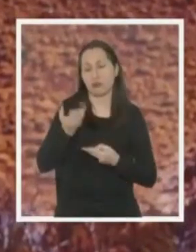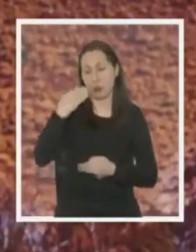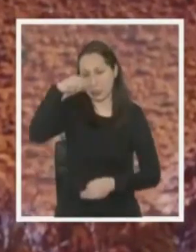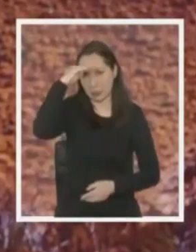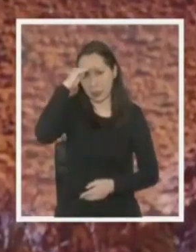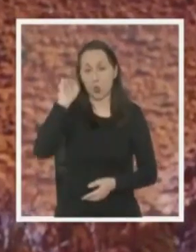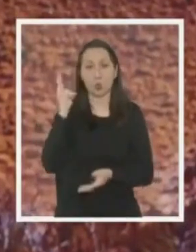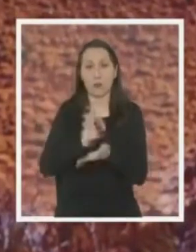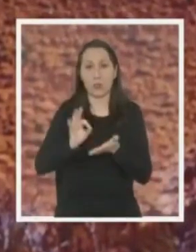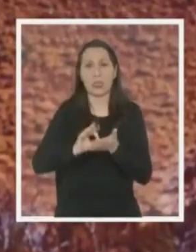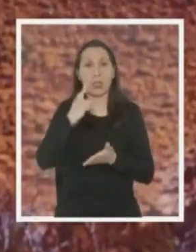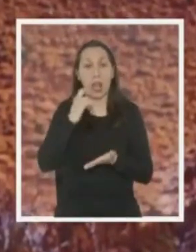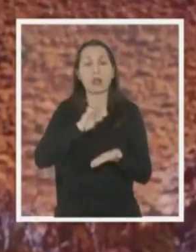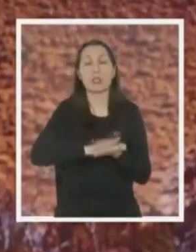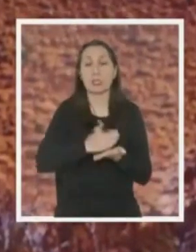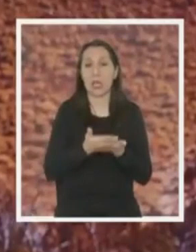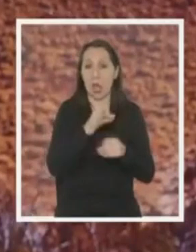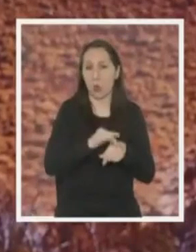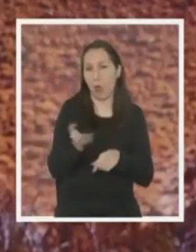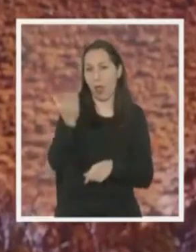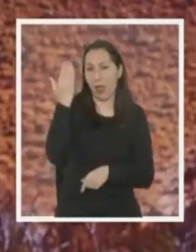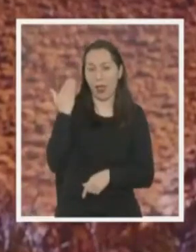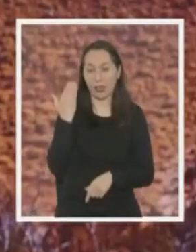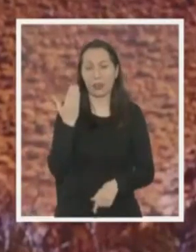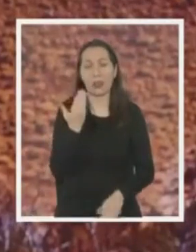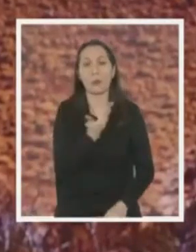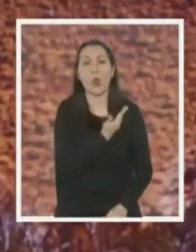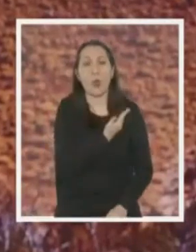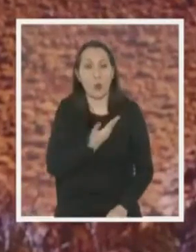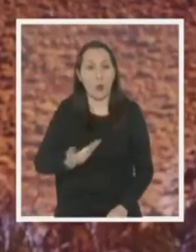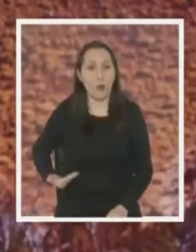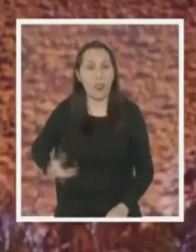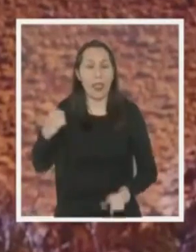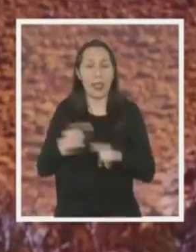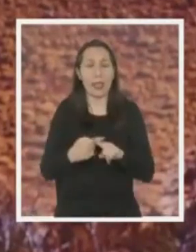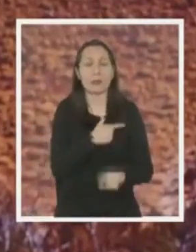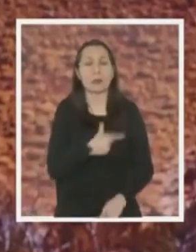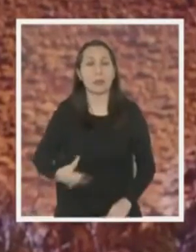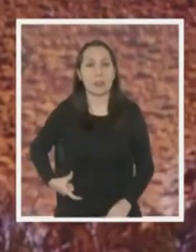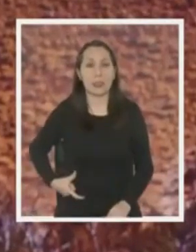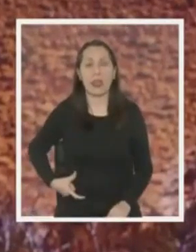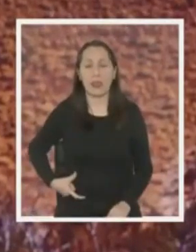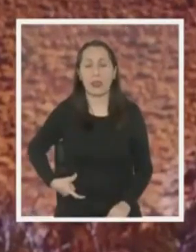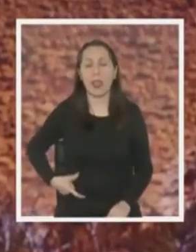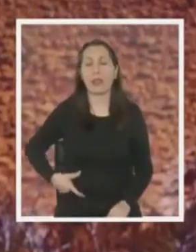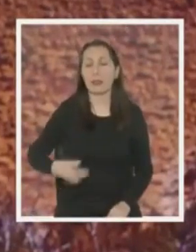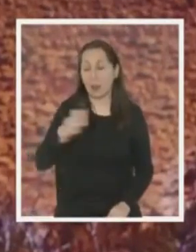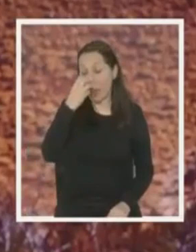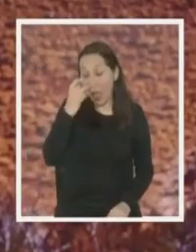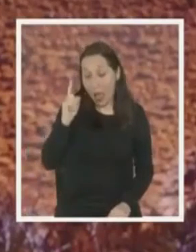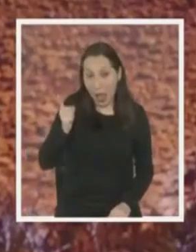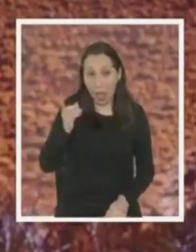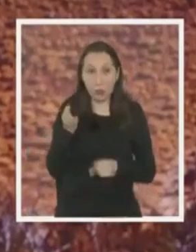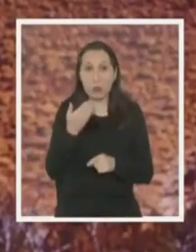Fue subsecretario de Salud durante el gobierno del expresidente Ricardo Lagos y fue quien, de